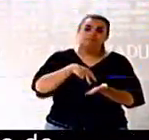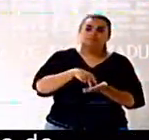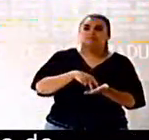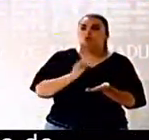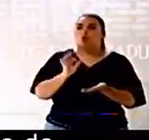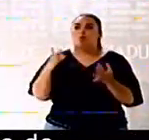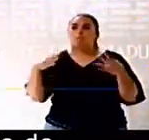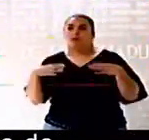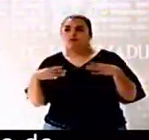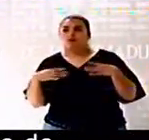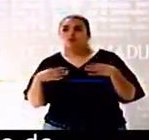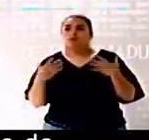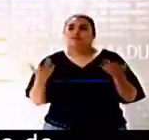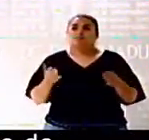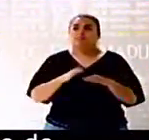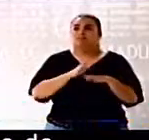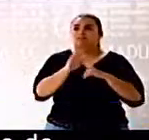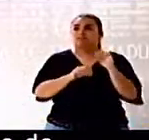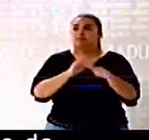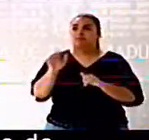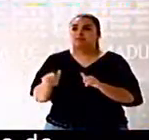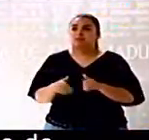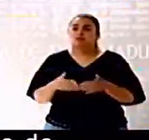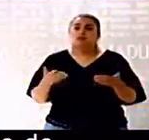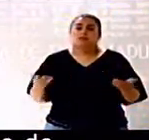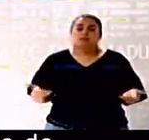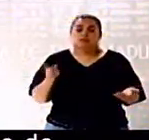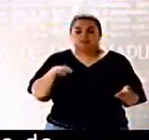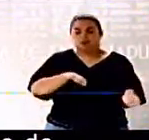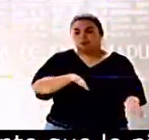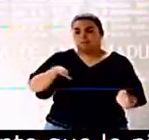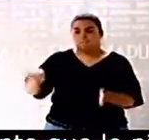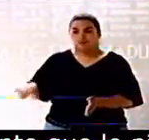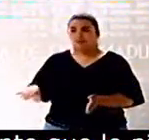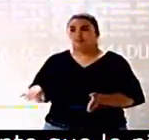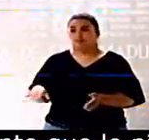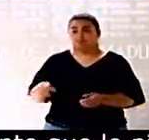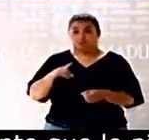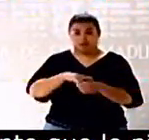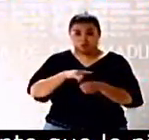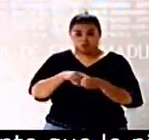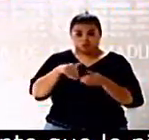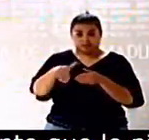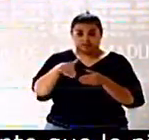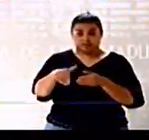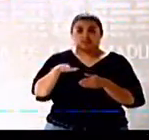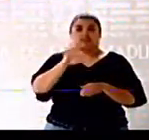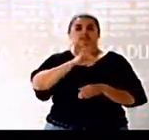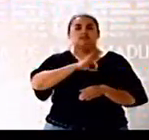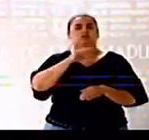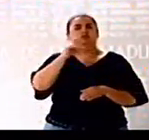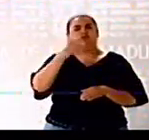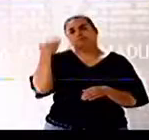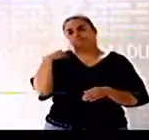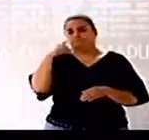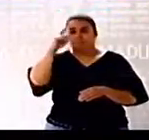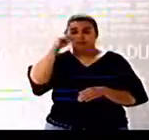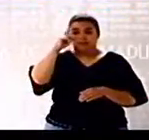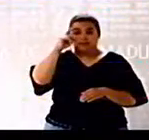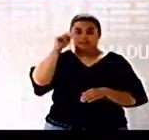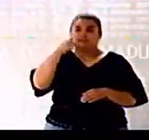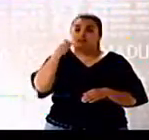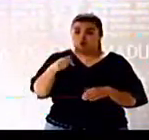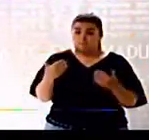de vacaciones en ese llamamiento. De otro lado, en principio el lunes, José María Vergeles dijo que hoy